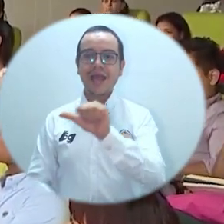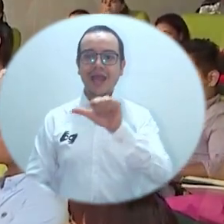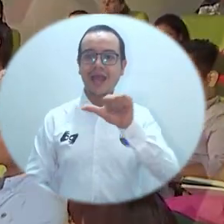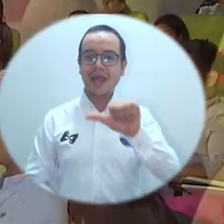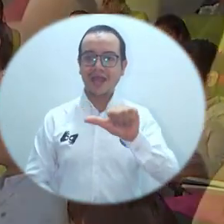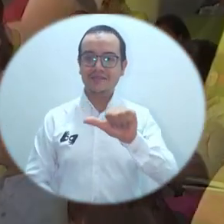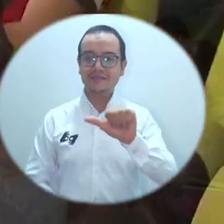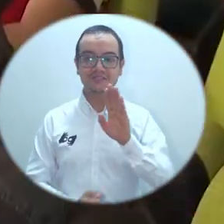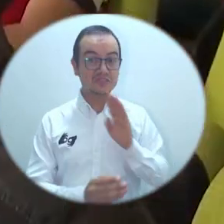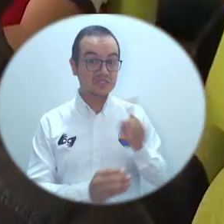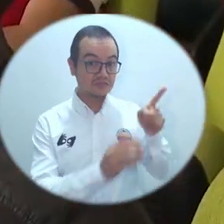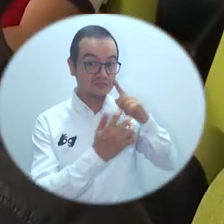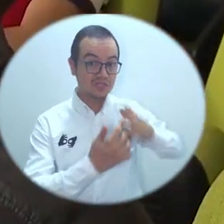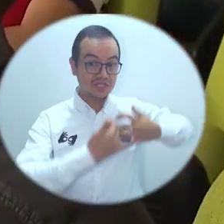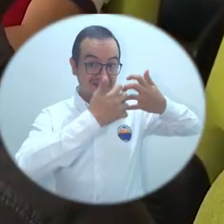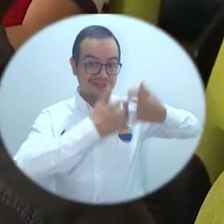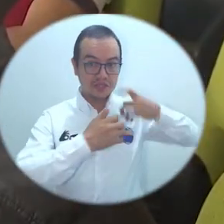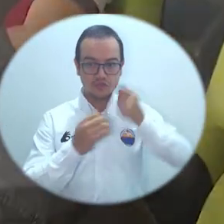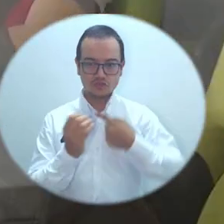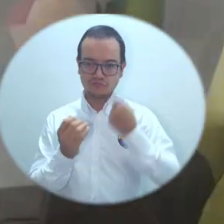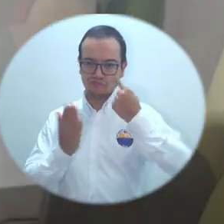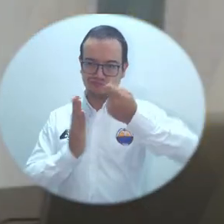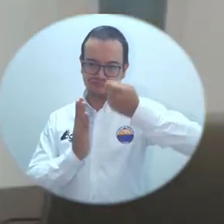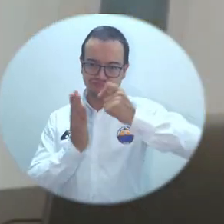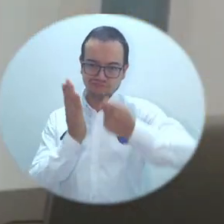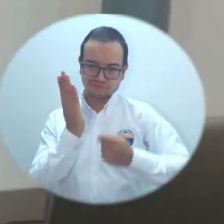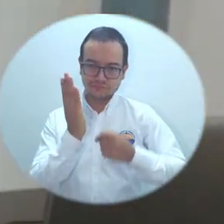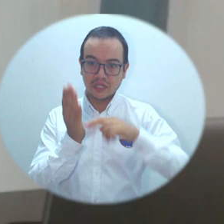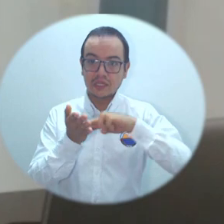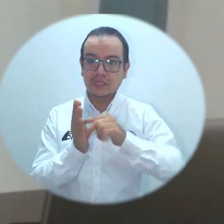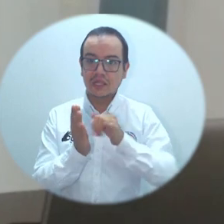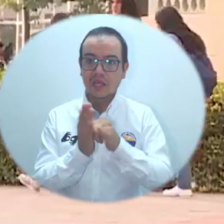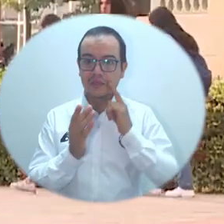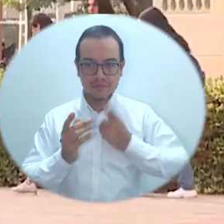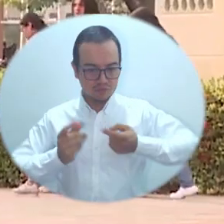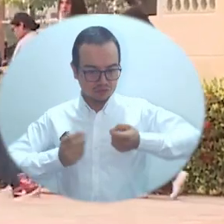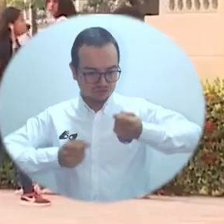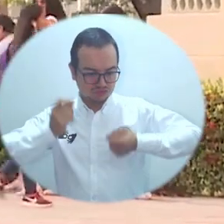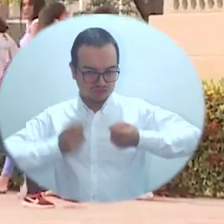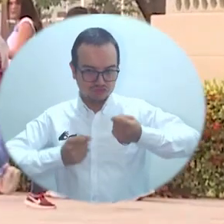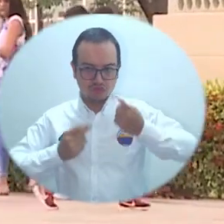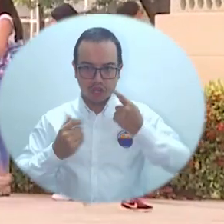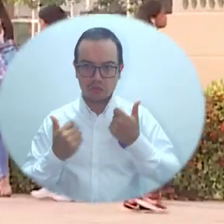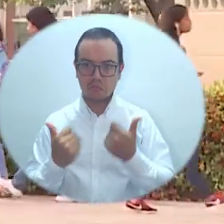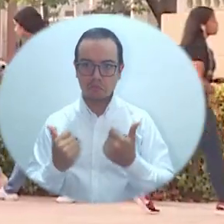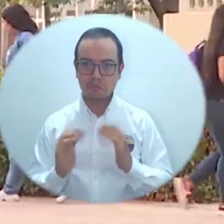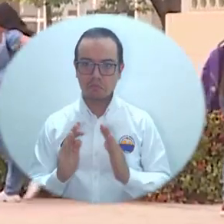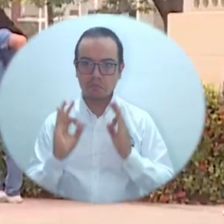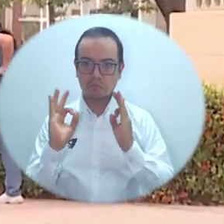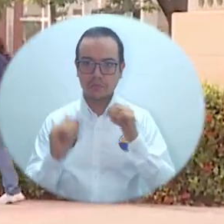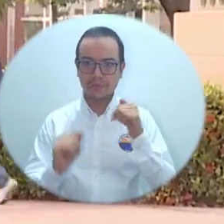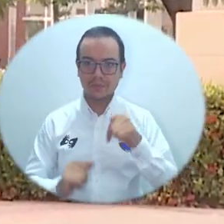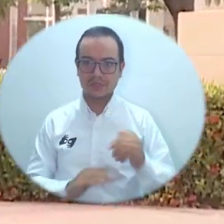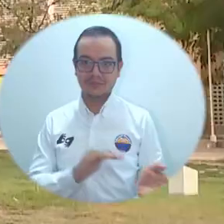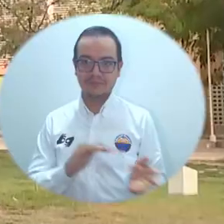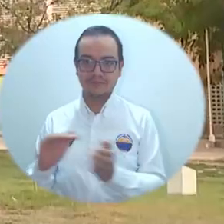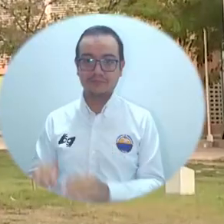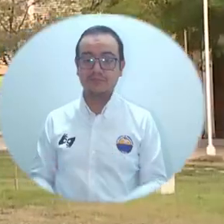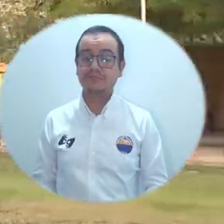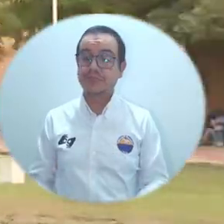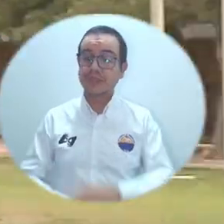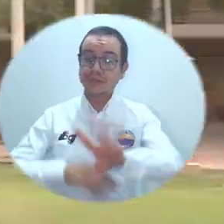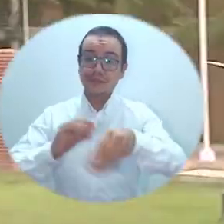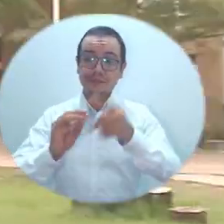se traduce en un excelente manejo de las finanzas de la universidad. Cabe mencionar que el modelo de matrículas incluyente,